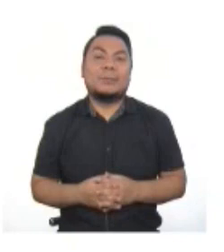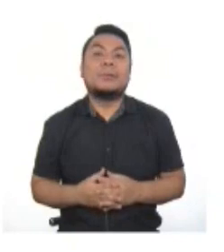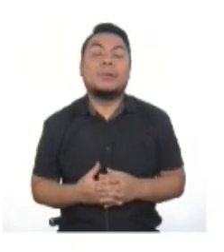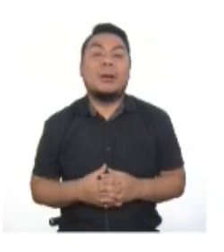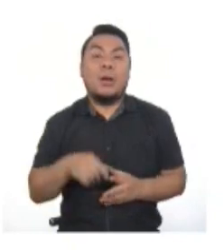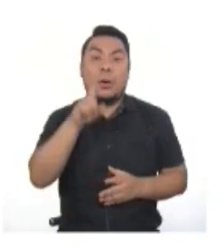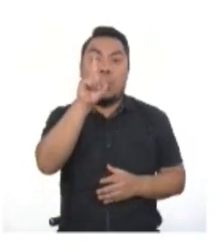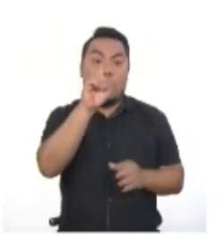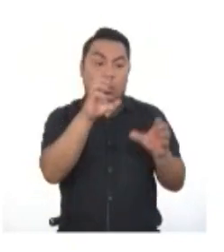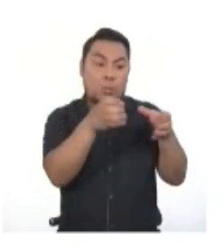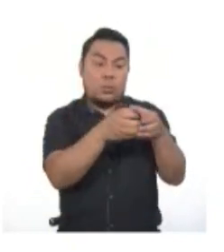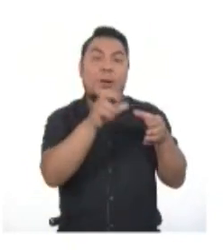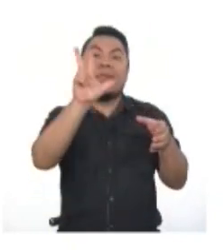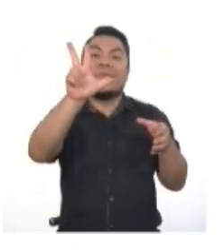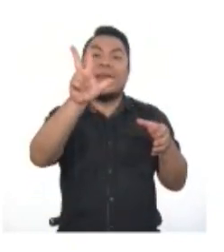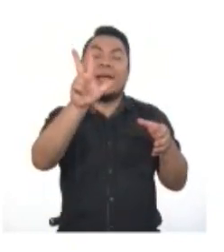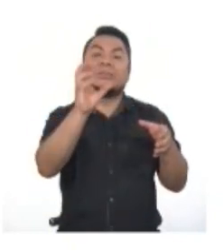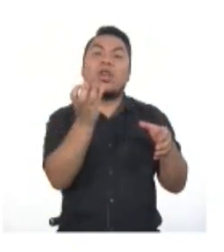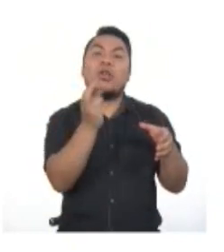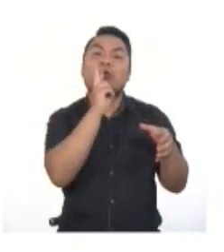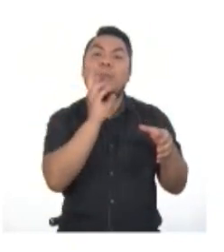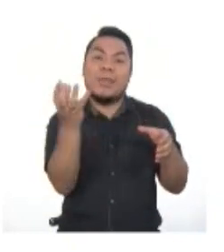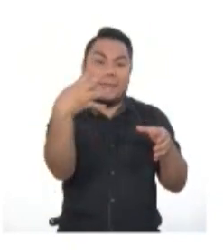Tenemos un grupo de 3 tomates,